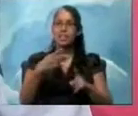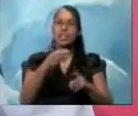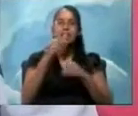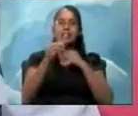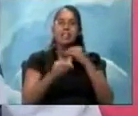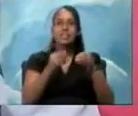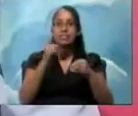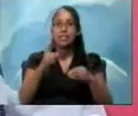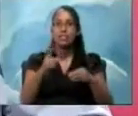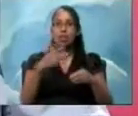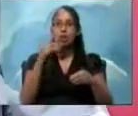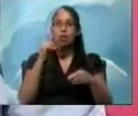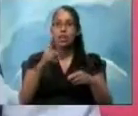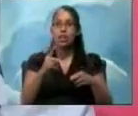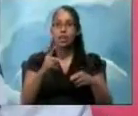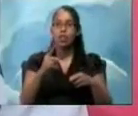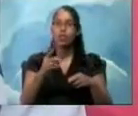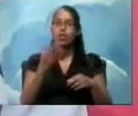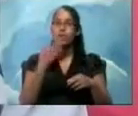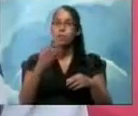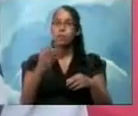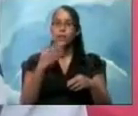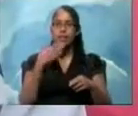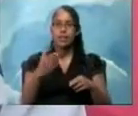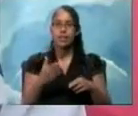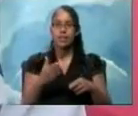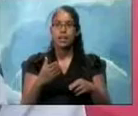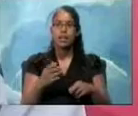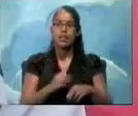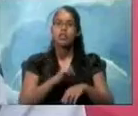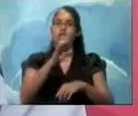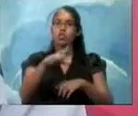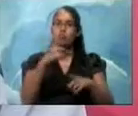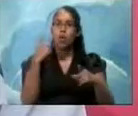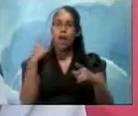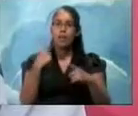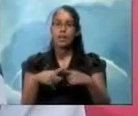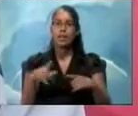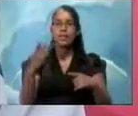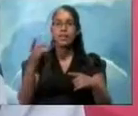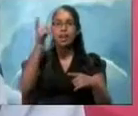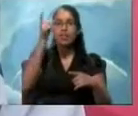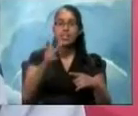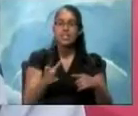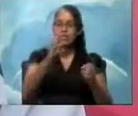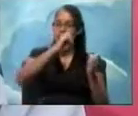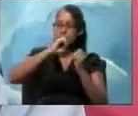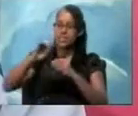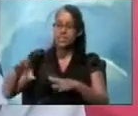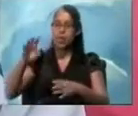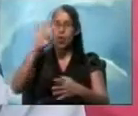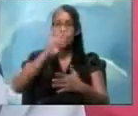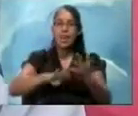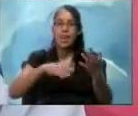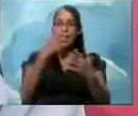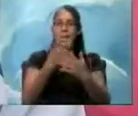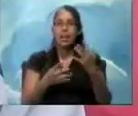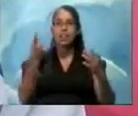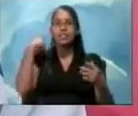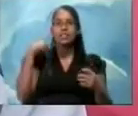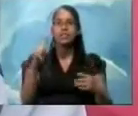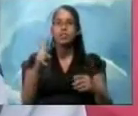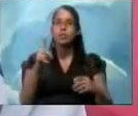hiciese lo que ellos le pedían y le soltó a aquel que había sido echado en la cárcel por